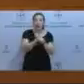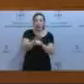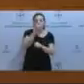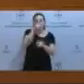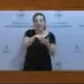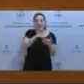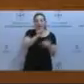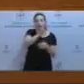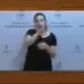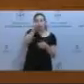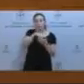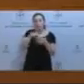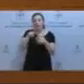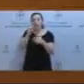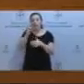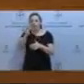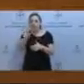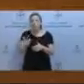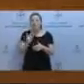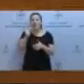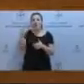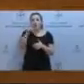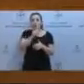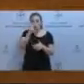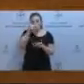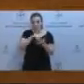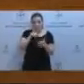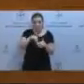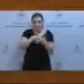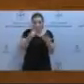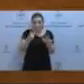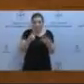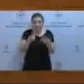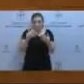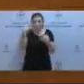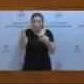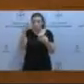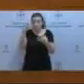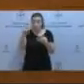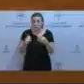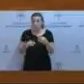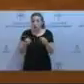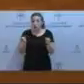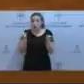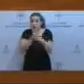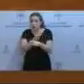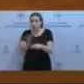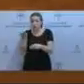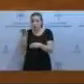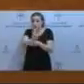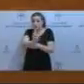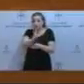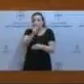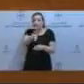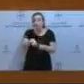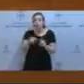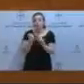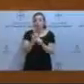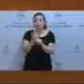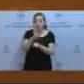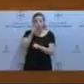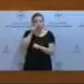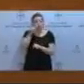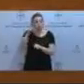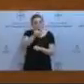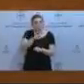julio 2016, que a no ser que las tenga usted en exclusiva, son las únicas que ha dado la Seguridad Social. Y seguimos creciendo en empleo turístico en julio,